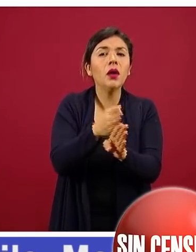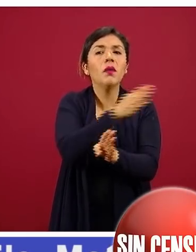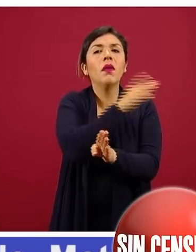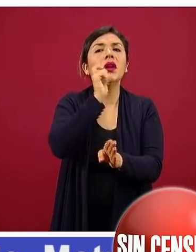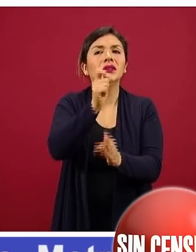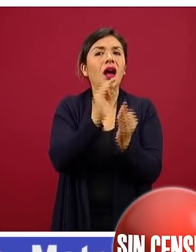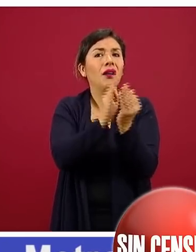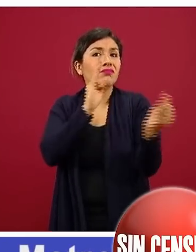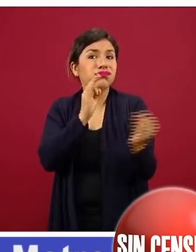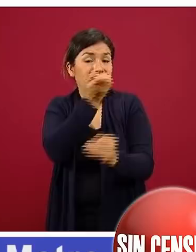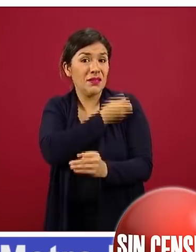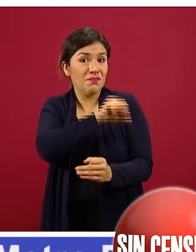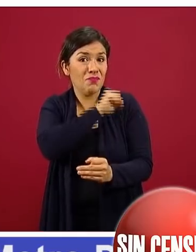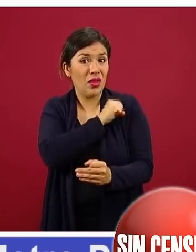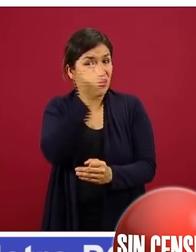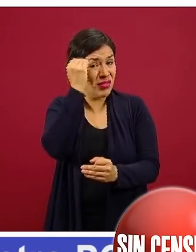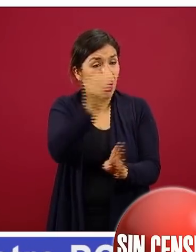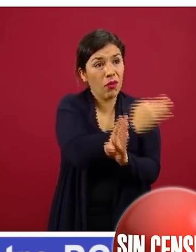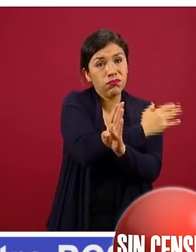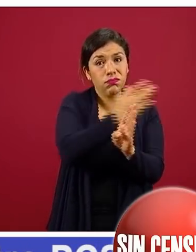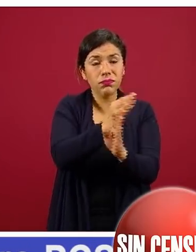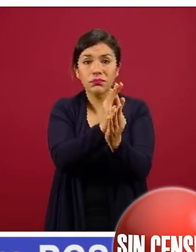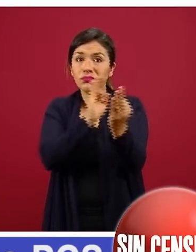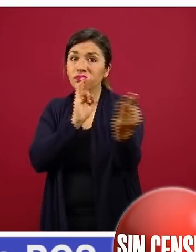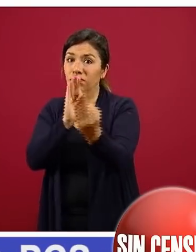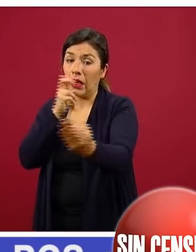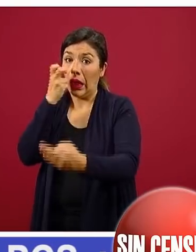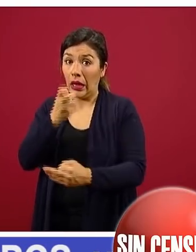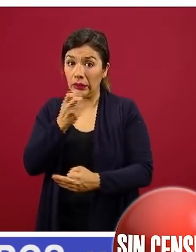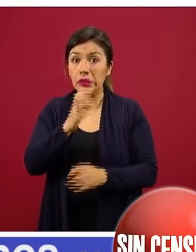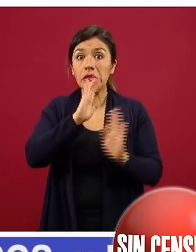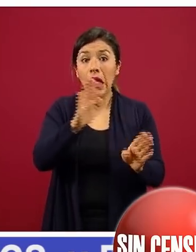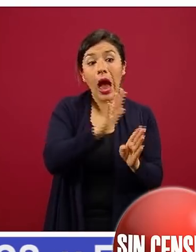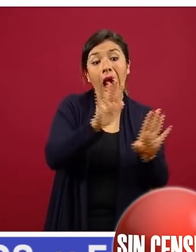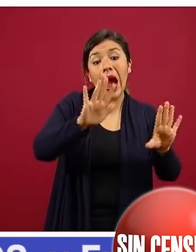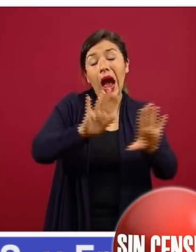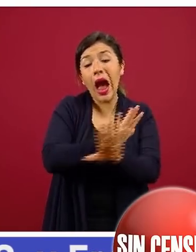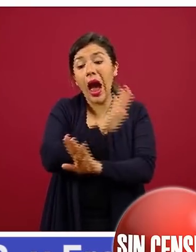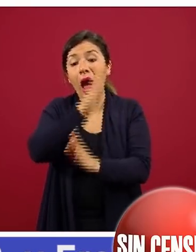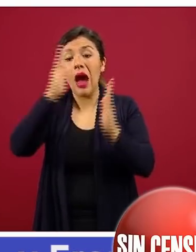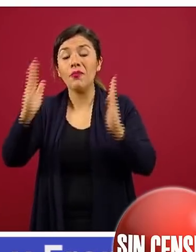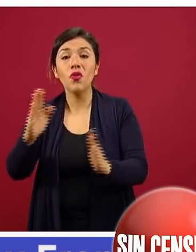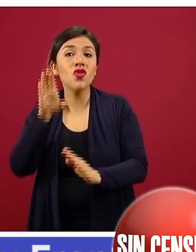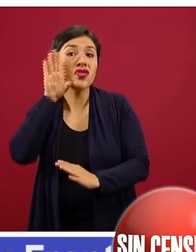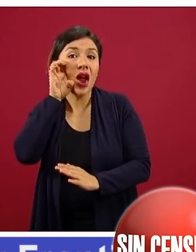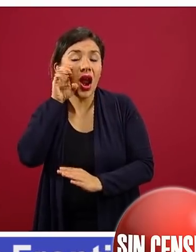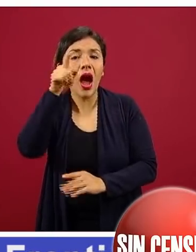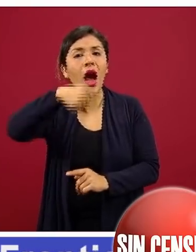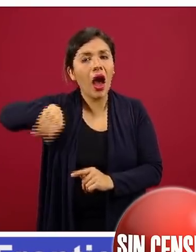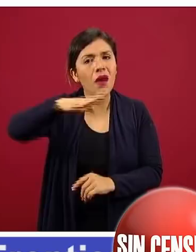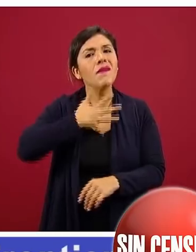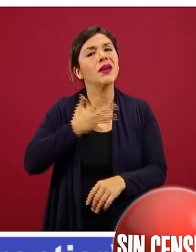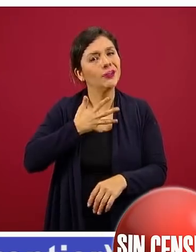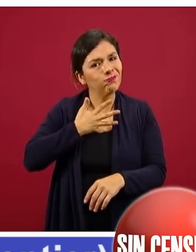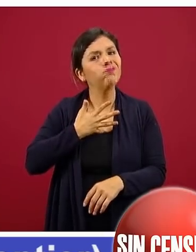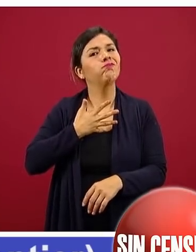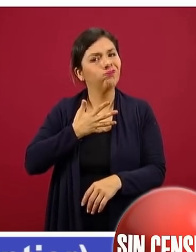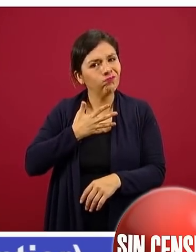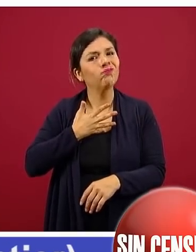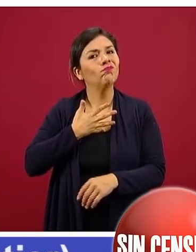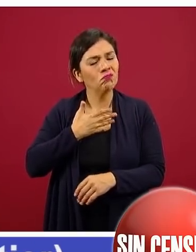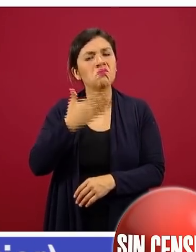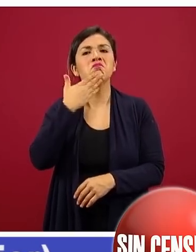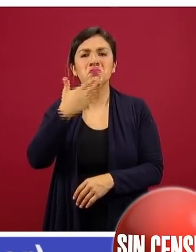jornada de sana distancia para todo el país. Entonces, los que pasaron ya a anaranjado es porque están teniendo una